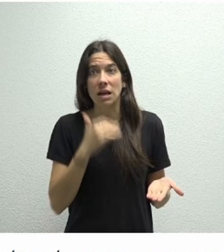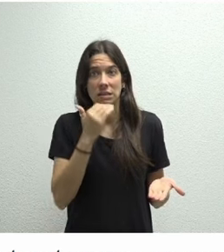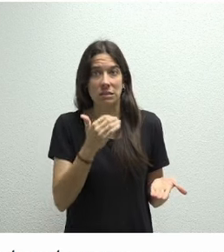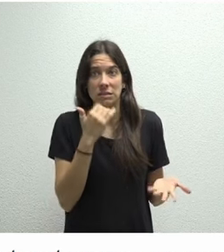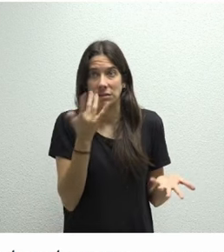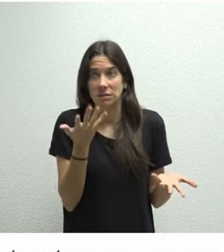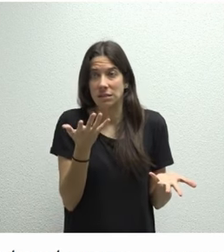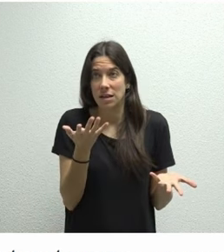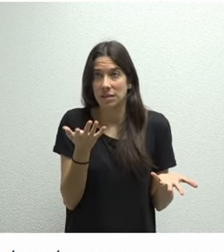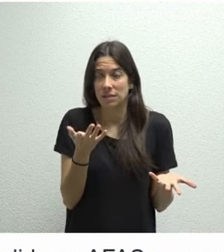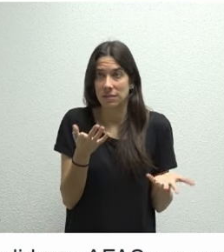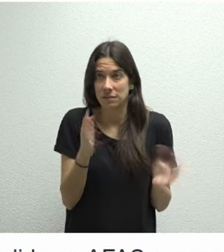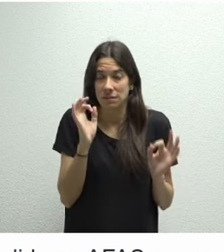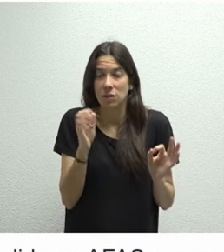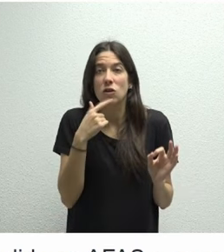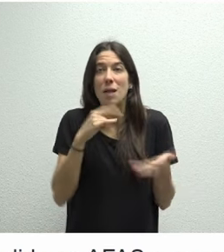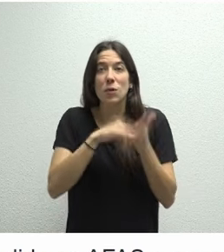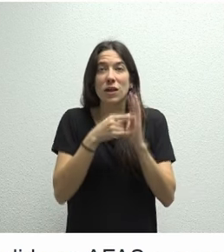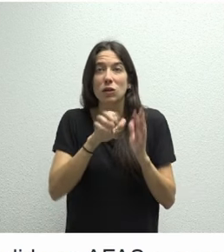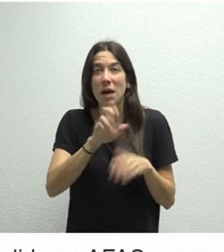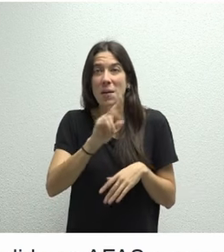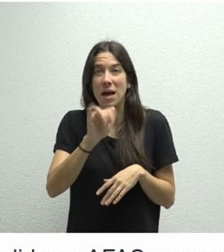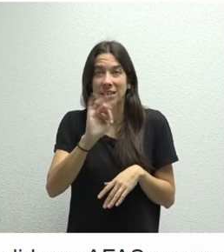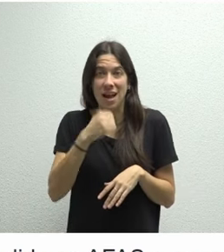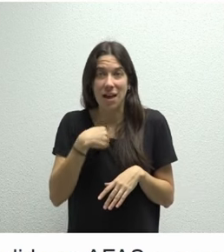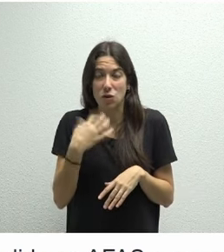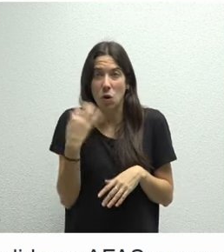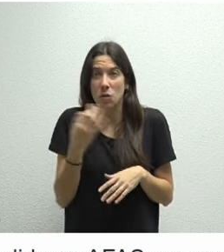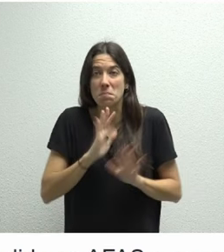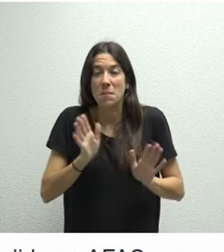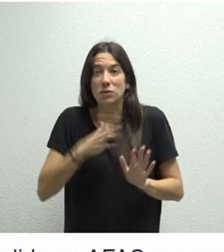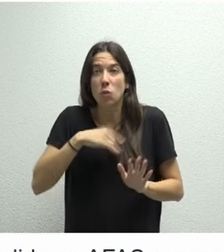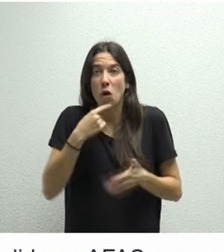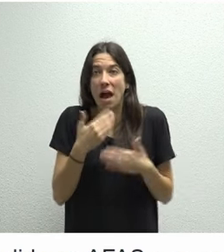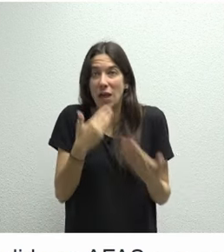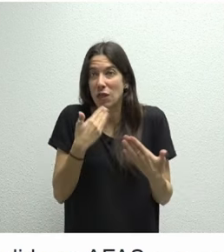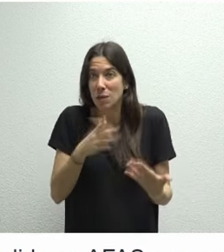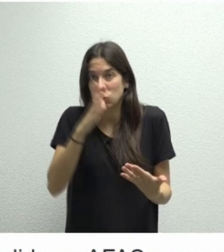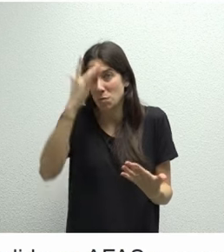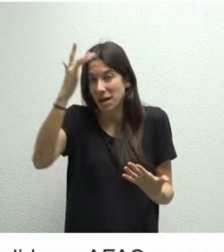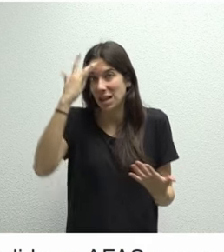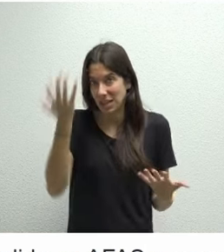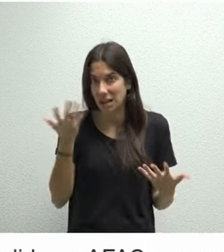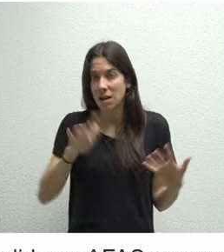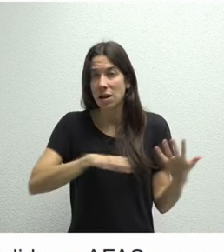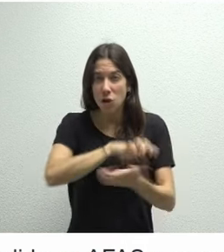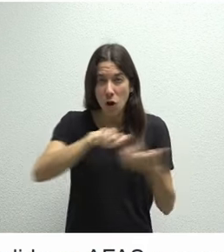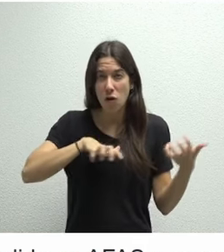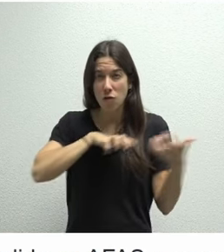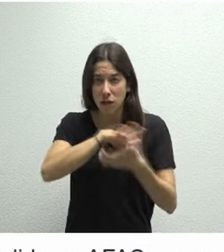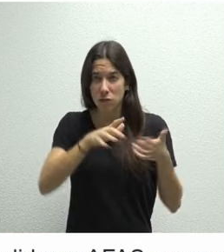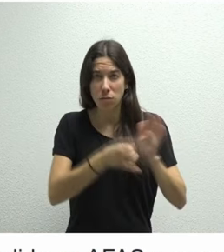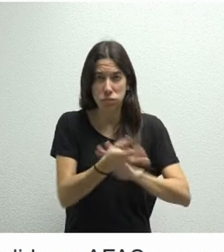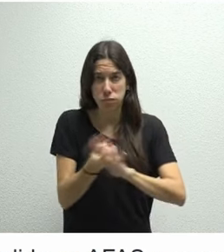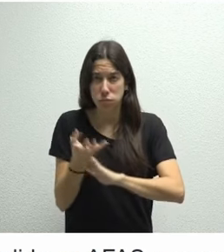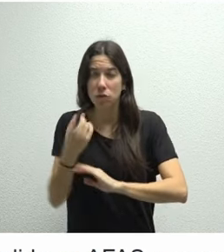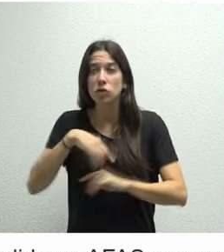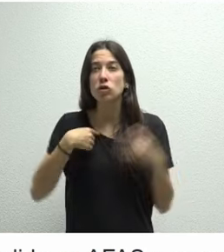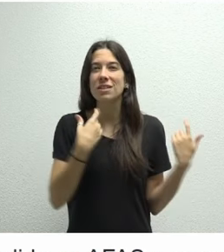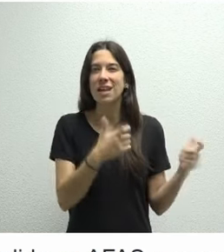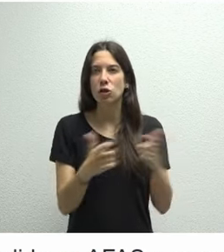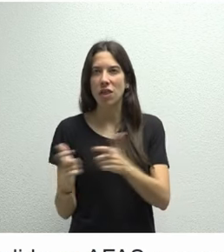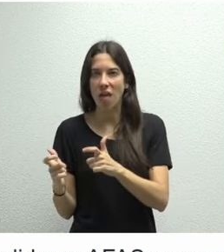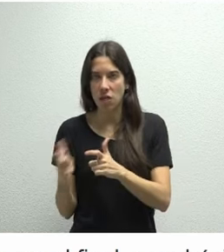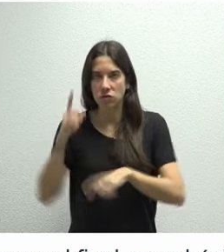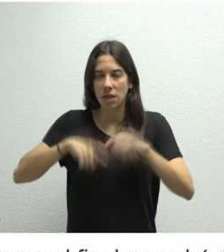nada más que agradecimiento para el proyecto de batra porque claro imaginaos el conflicto que genera nosotros estamos sectorizados entonces